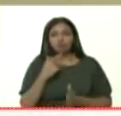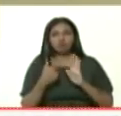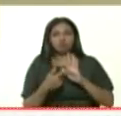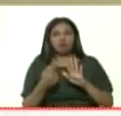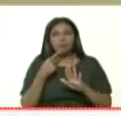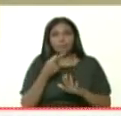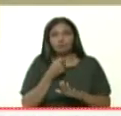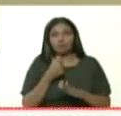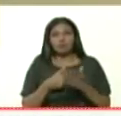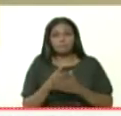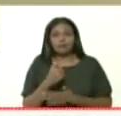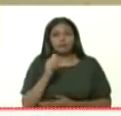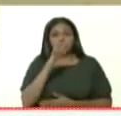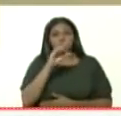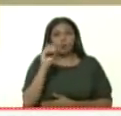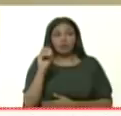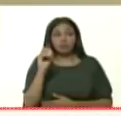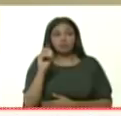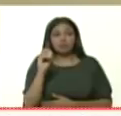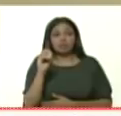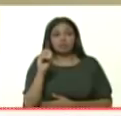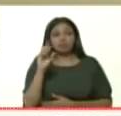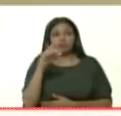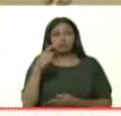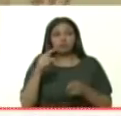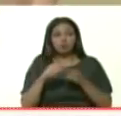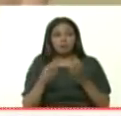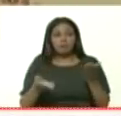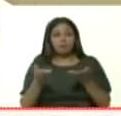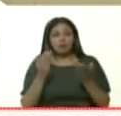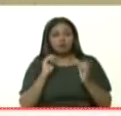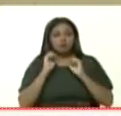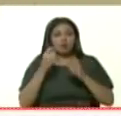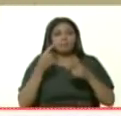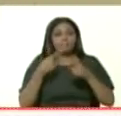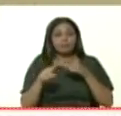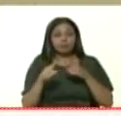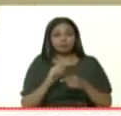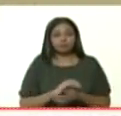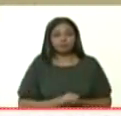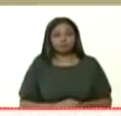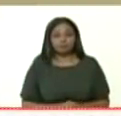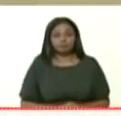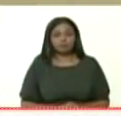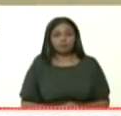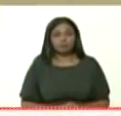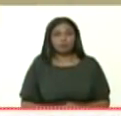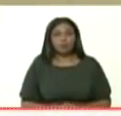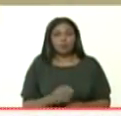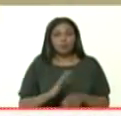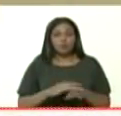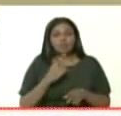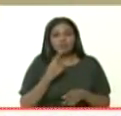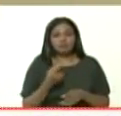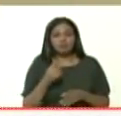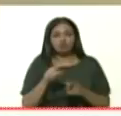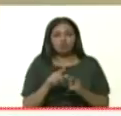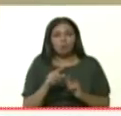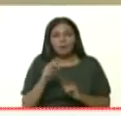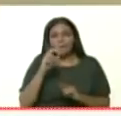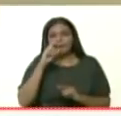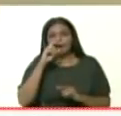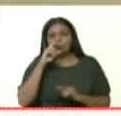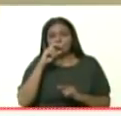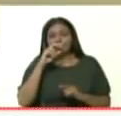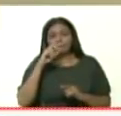gustaría mínimo 50-50. Casi que lo he logrado, pero no es por machista, es porque no lo he